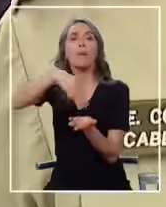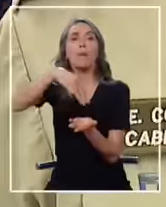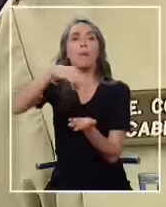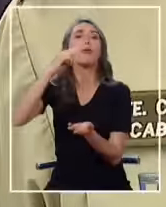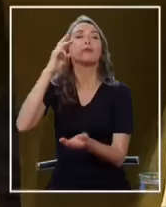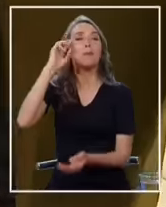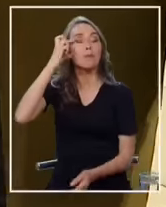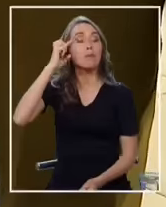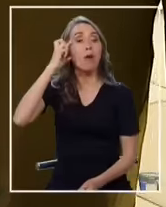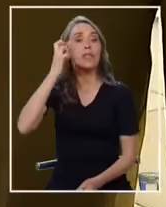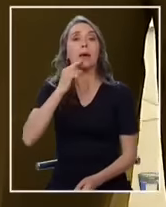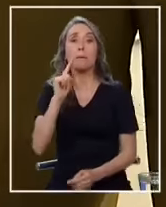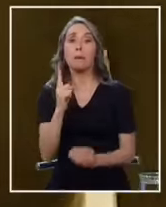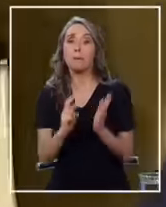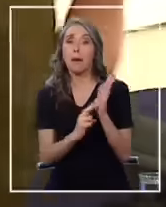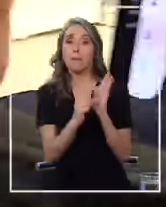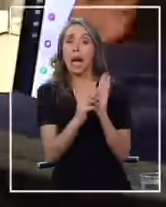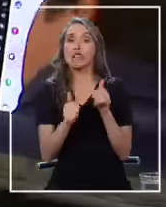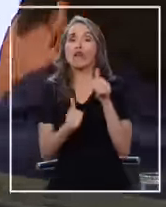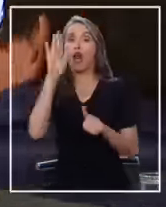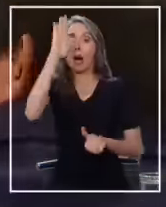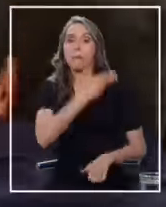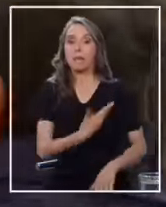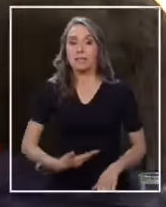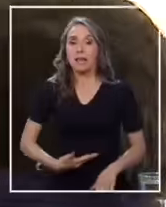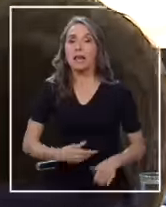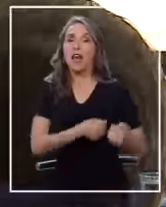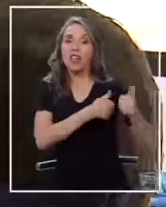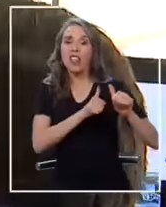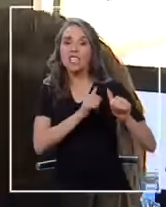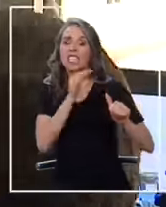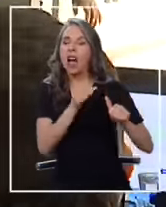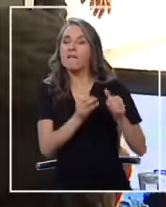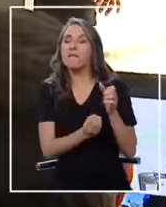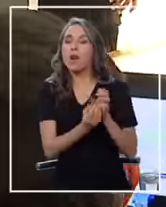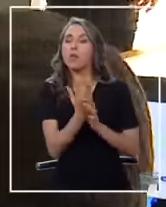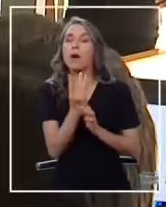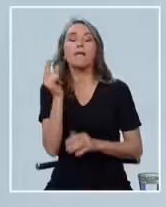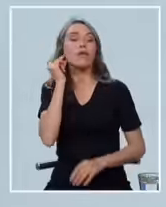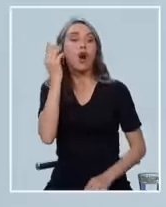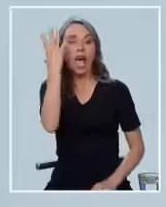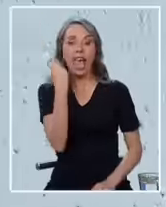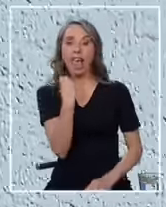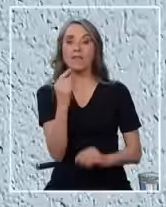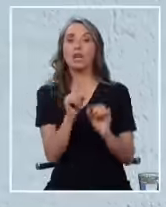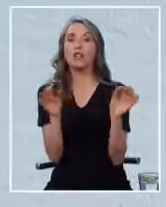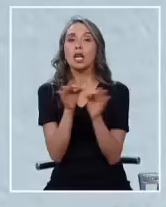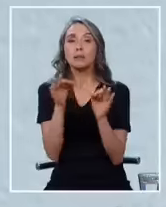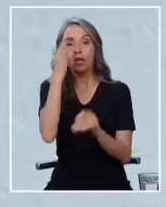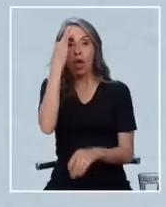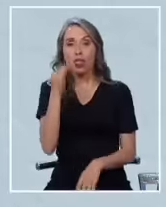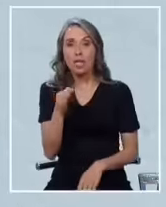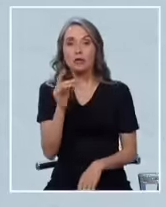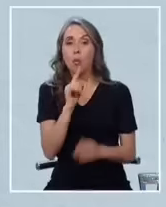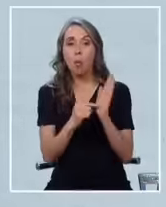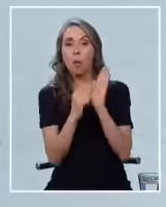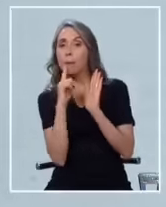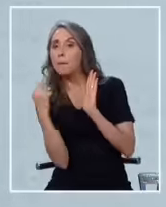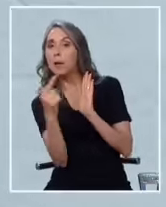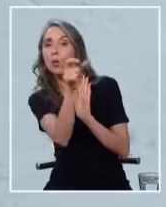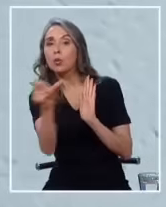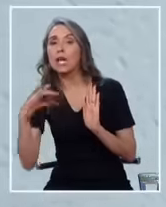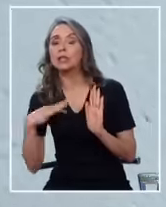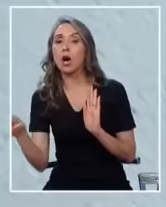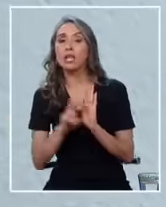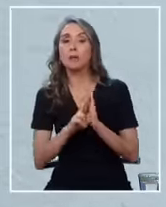carrera presidencial. Un casi seguro nuevo desafío de Evelyn Matthei, quien, sin explicitar la decisión, según la última encuesta CADEM,